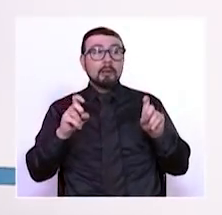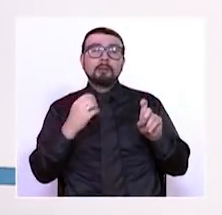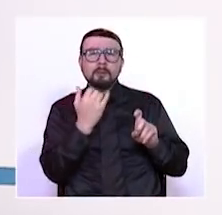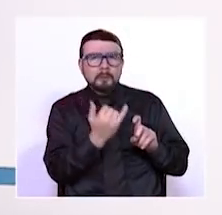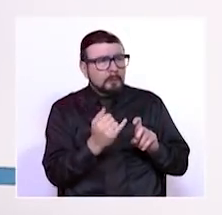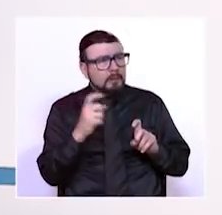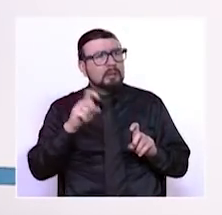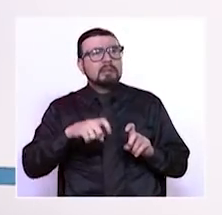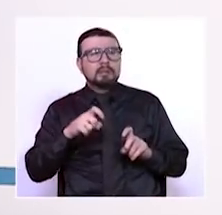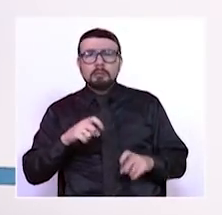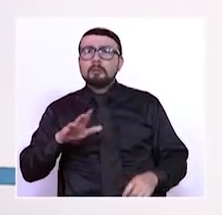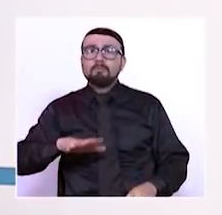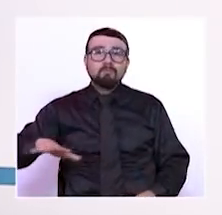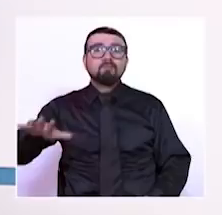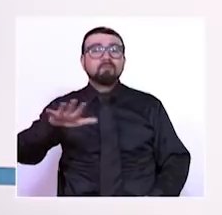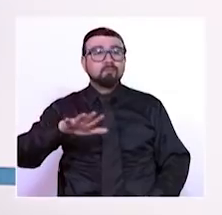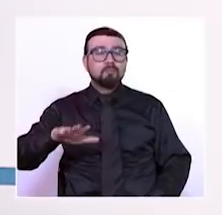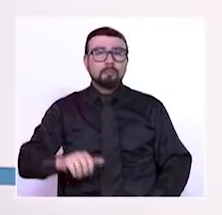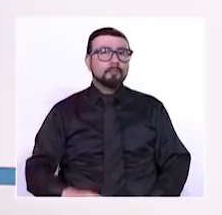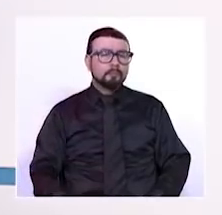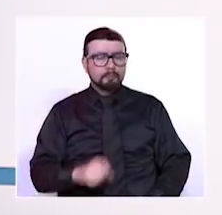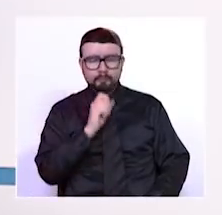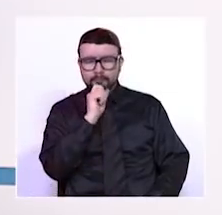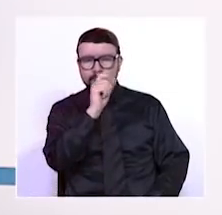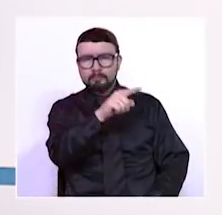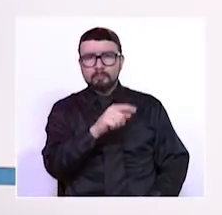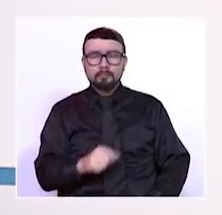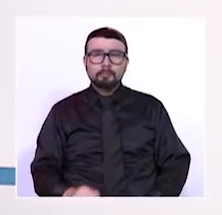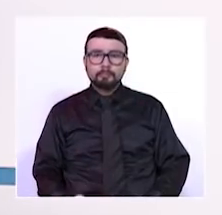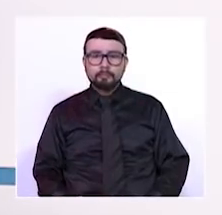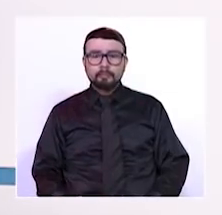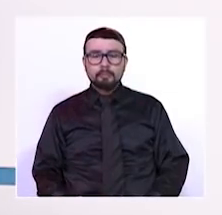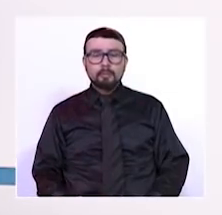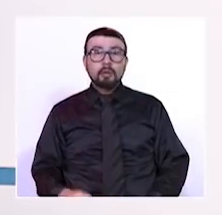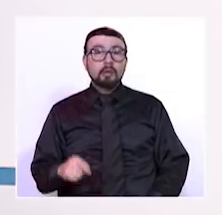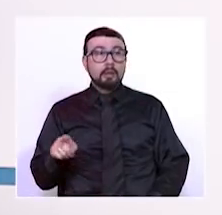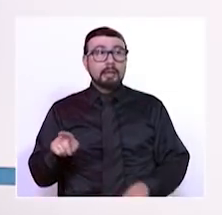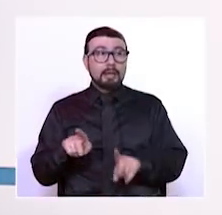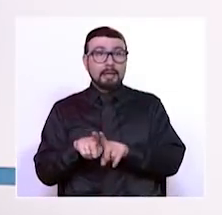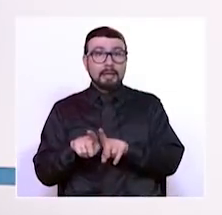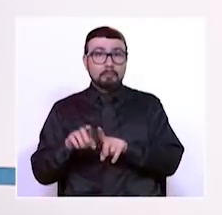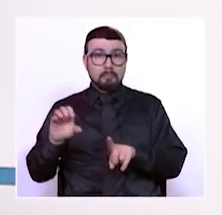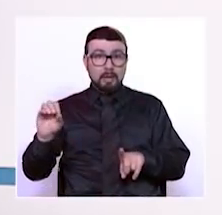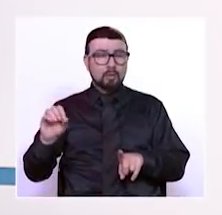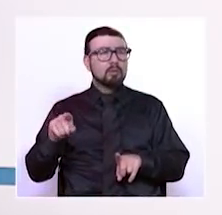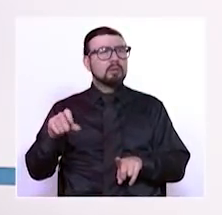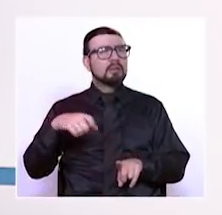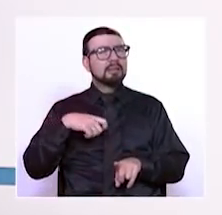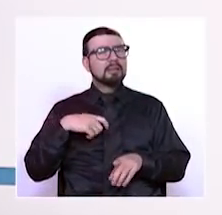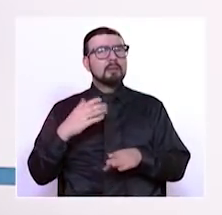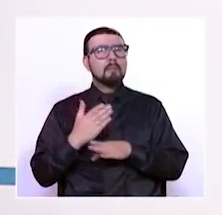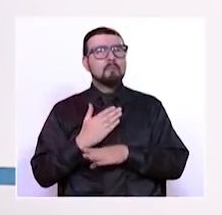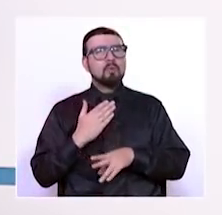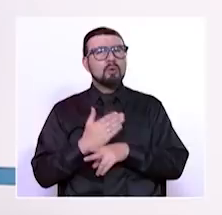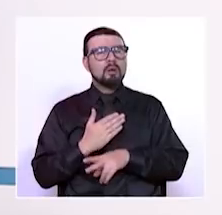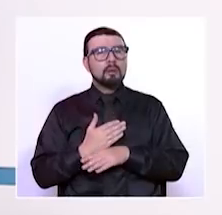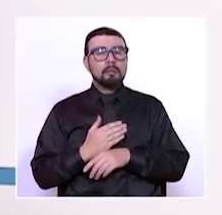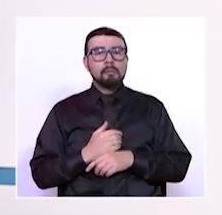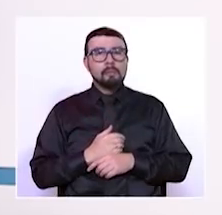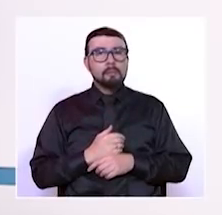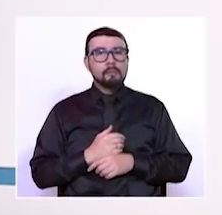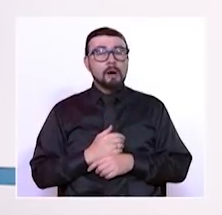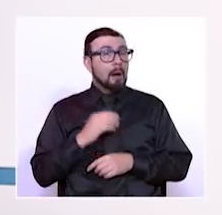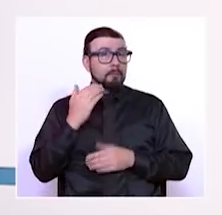necesitamos acá por este sector. Doctor, es lo siguiente, es que yo tengo una hermana que tiene un problema de una disipele. Ella